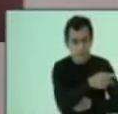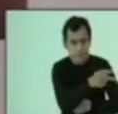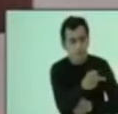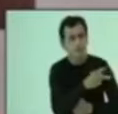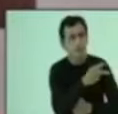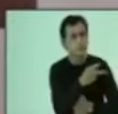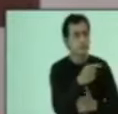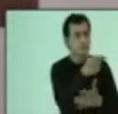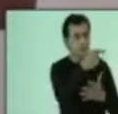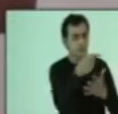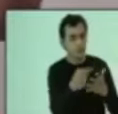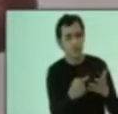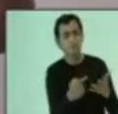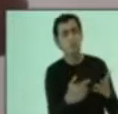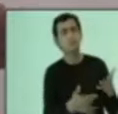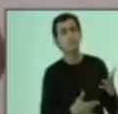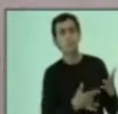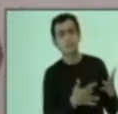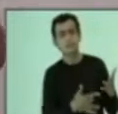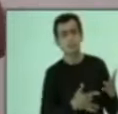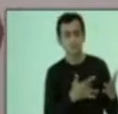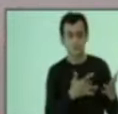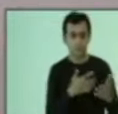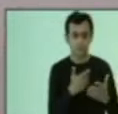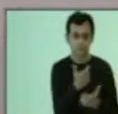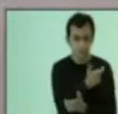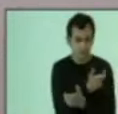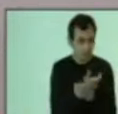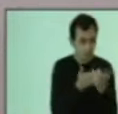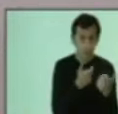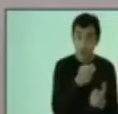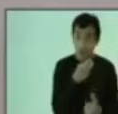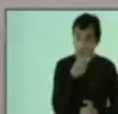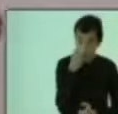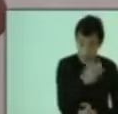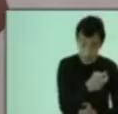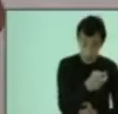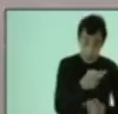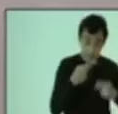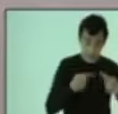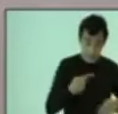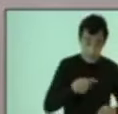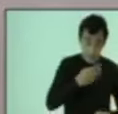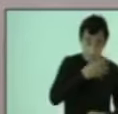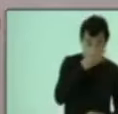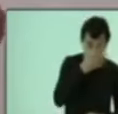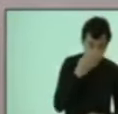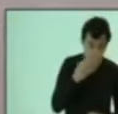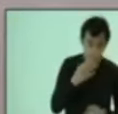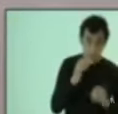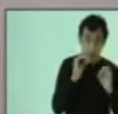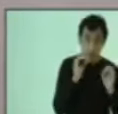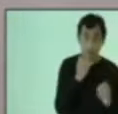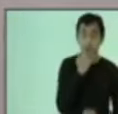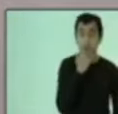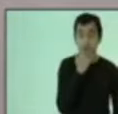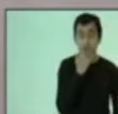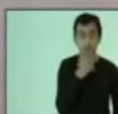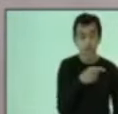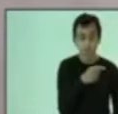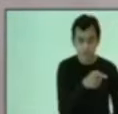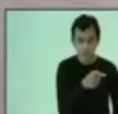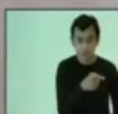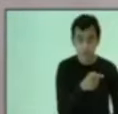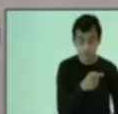y a nuestra actividad económica. Allí los migrantes o los que quieran, perdón, hacer